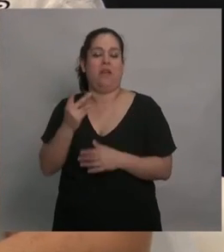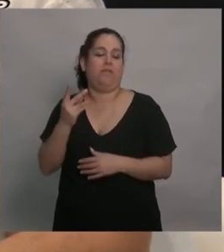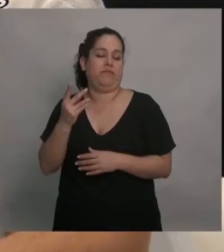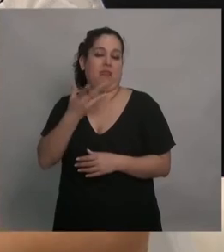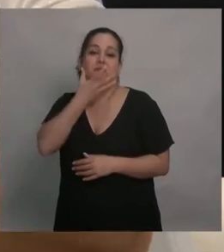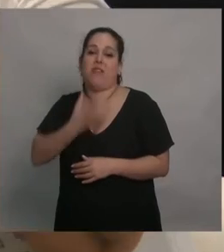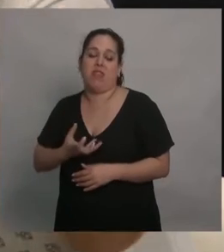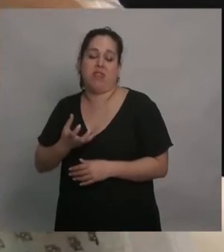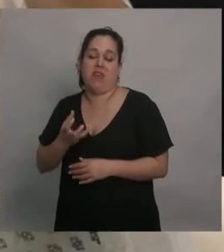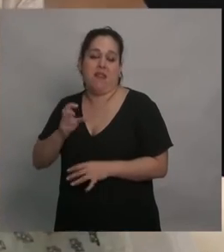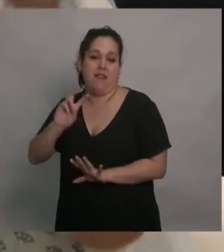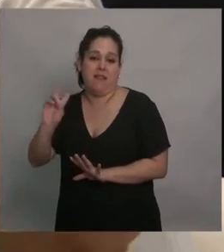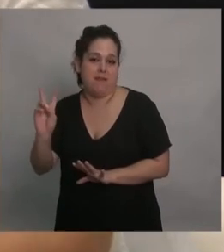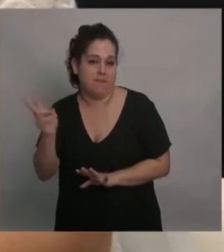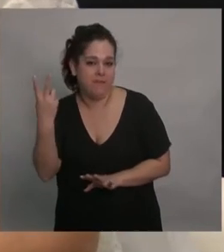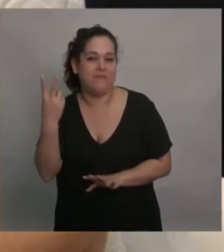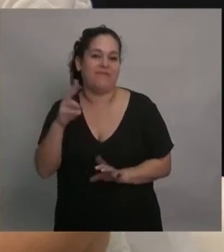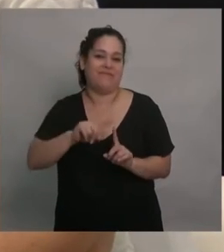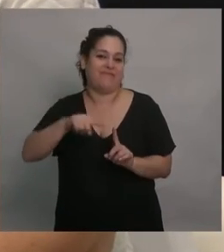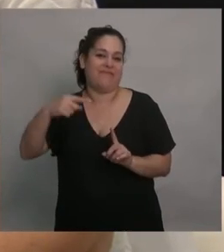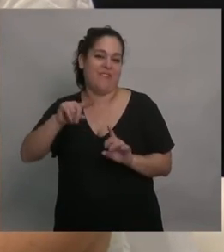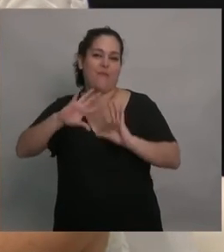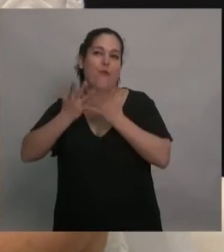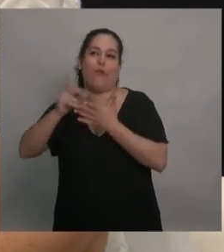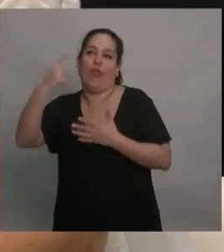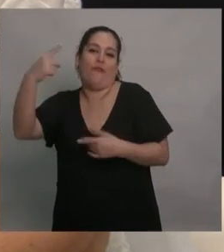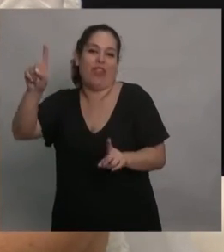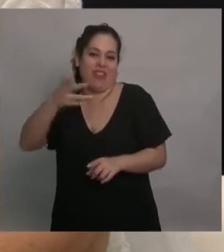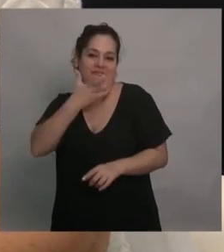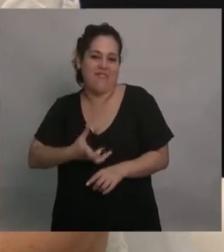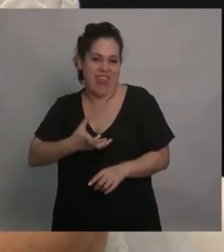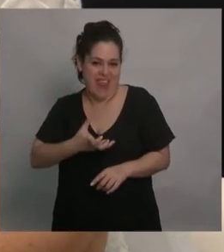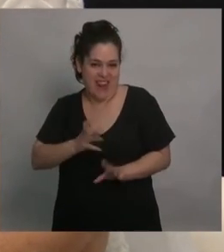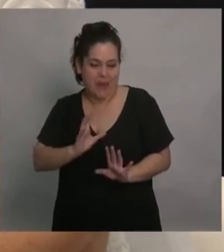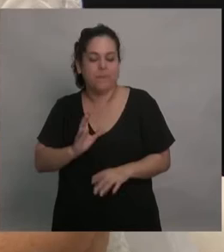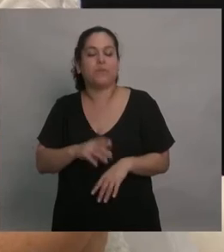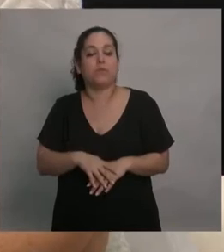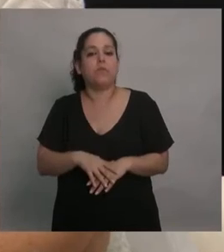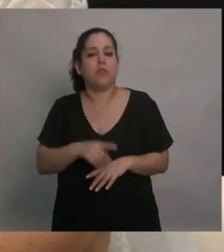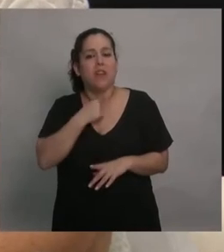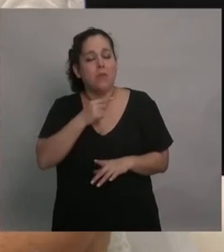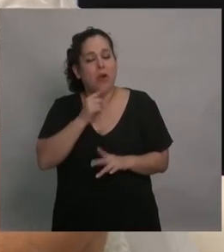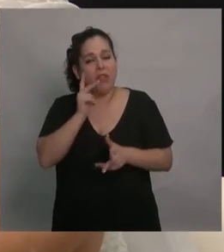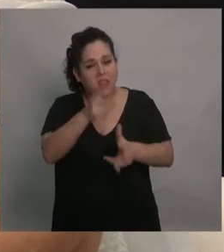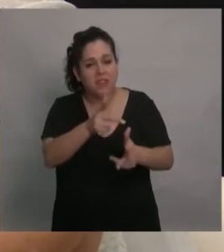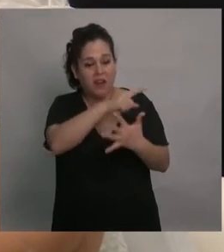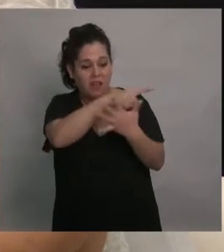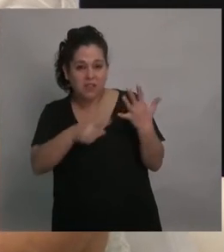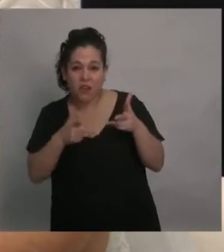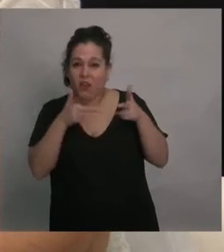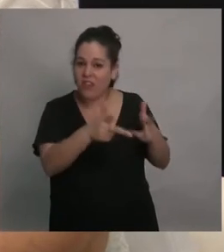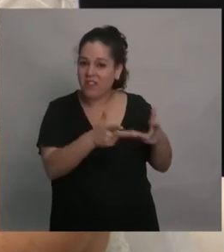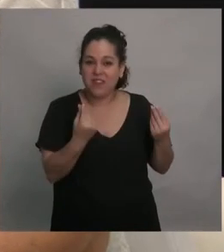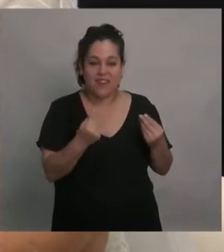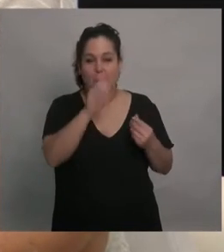Fidel, o del pase de Fidel a la inmortalidad, tenemos que decirle también a los 5 y a hoy que están aquí,